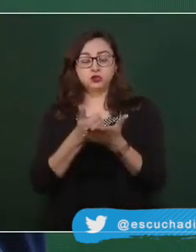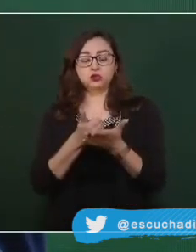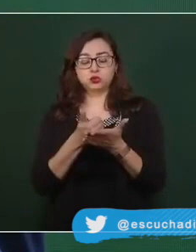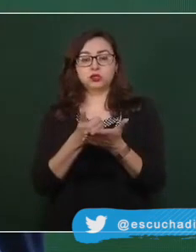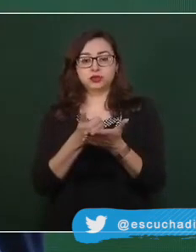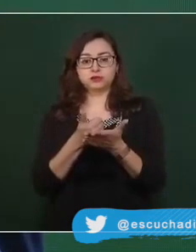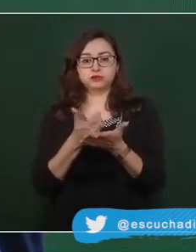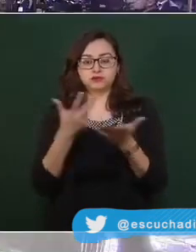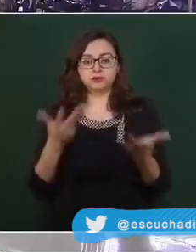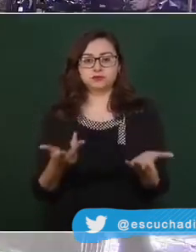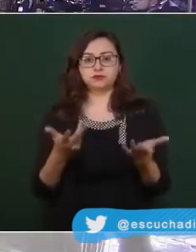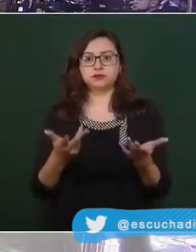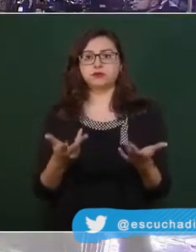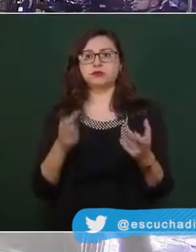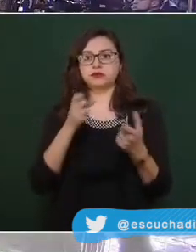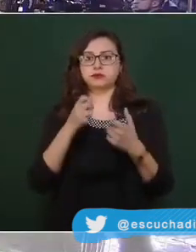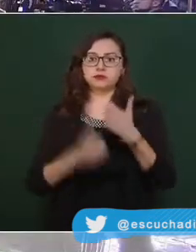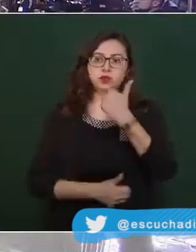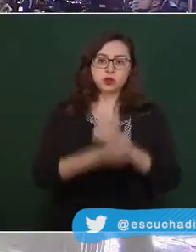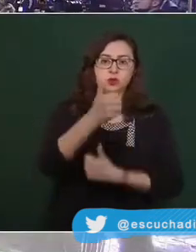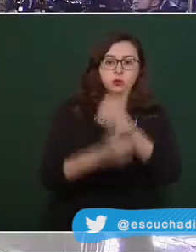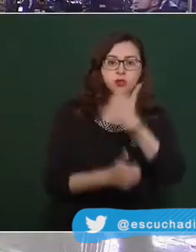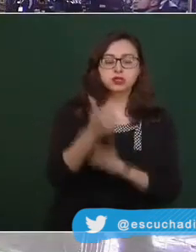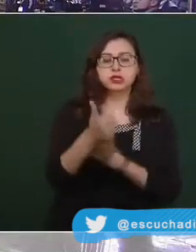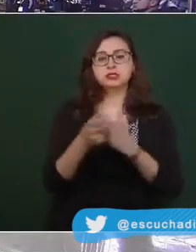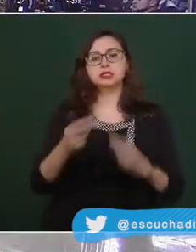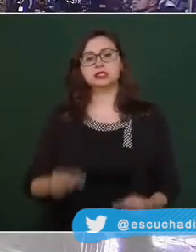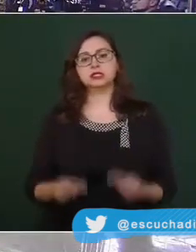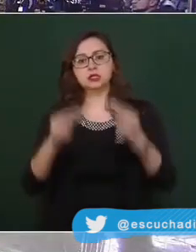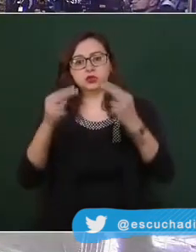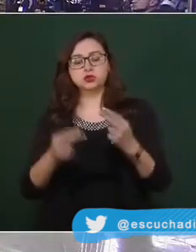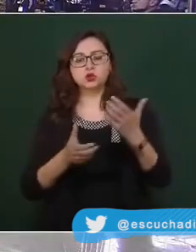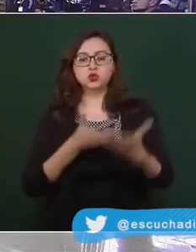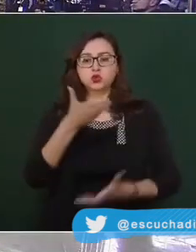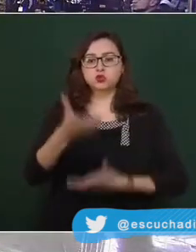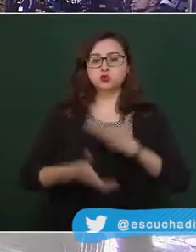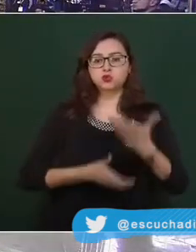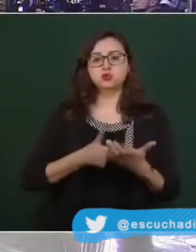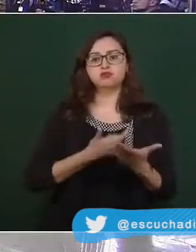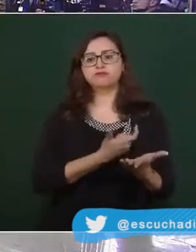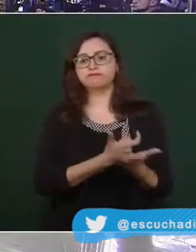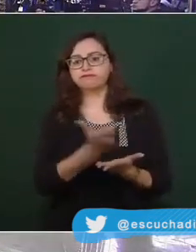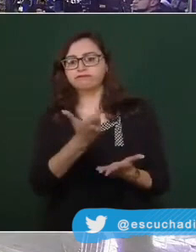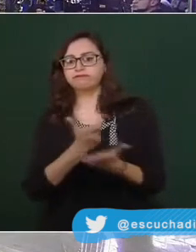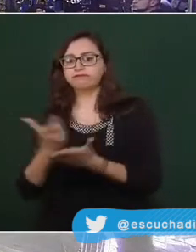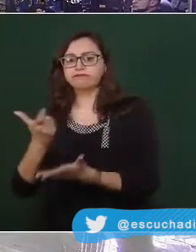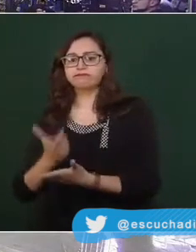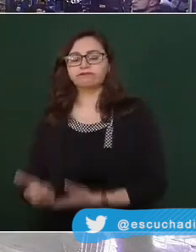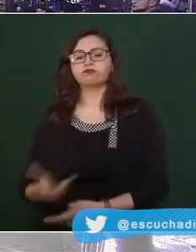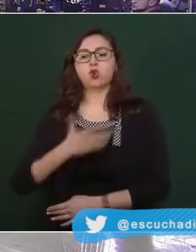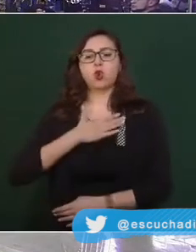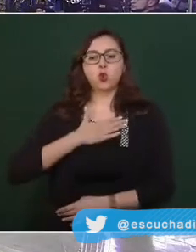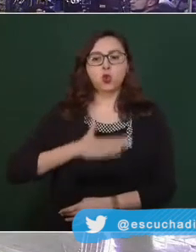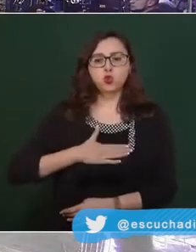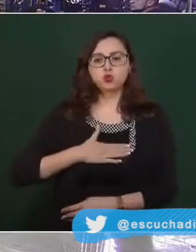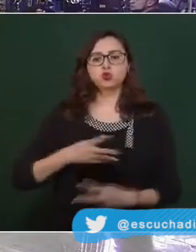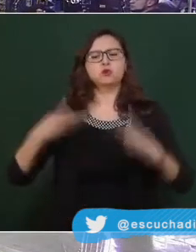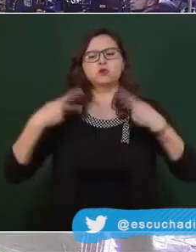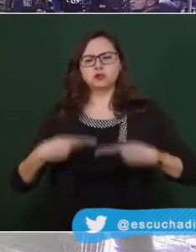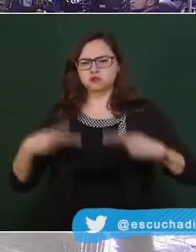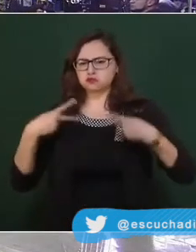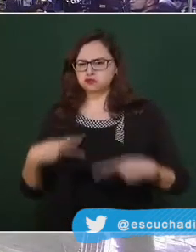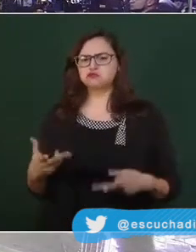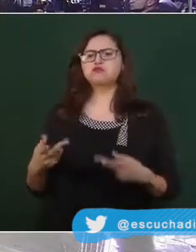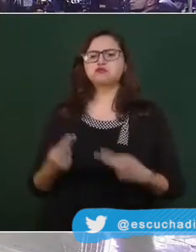El presidente anuncia otra magna obra. Anuncia que el proyecto turístico de las Islas Marías, Muros de Agua, ya tiene un